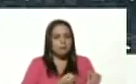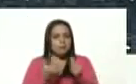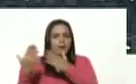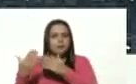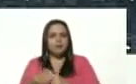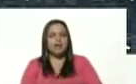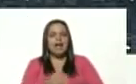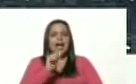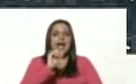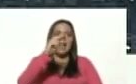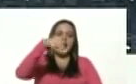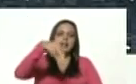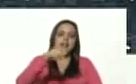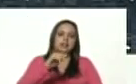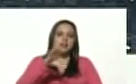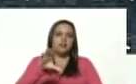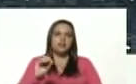Anaco,